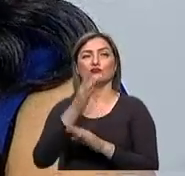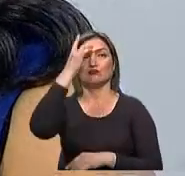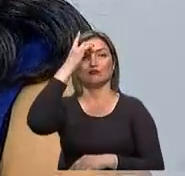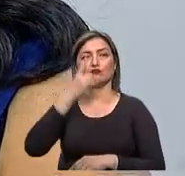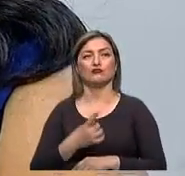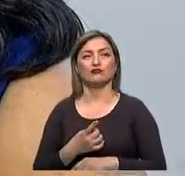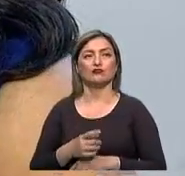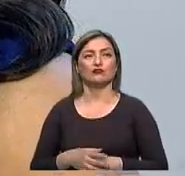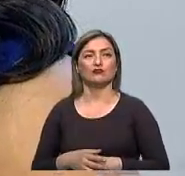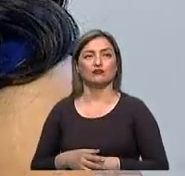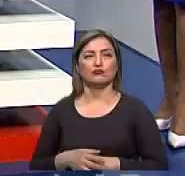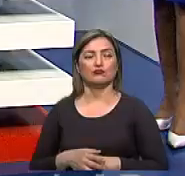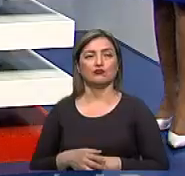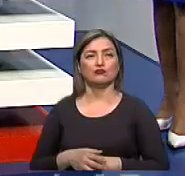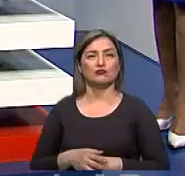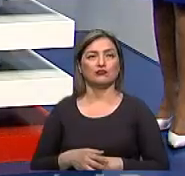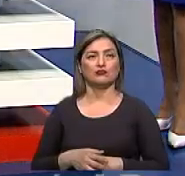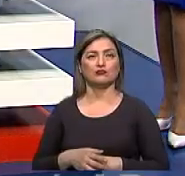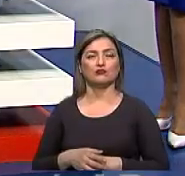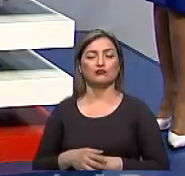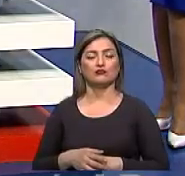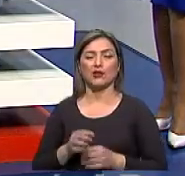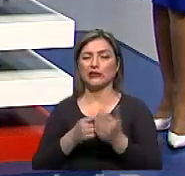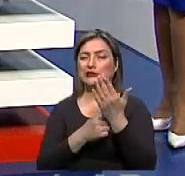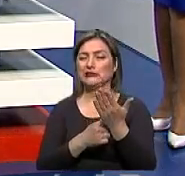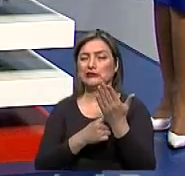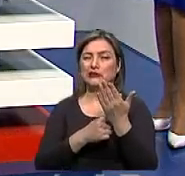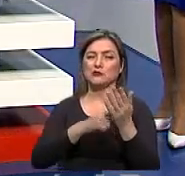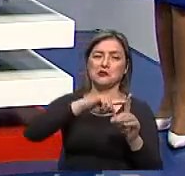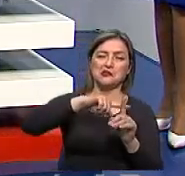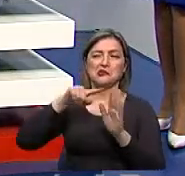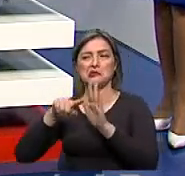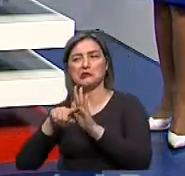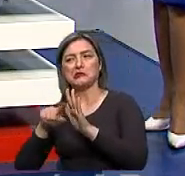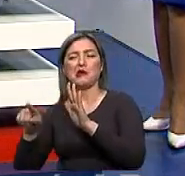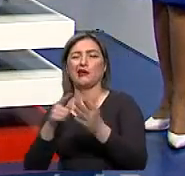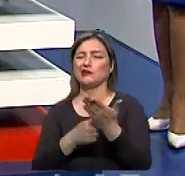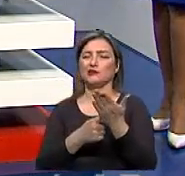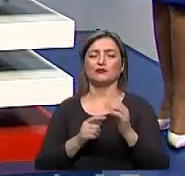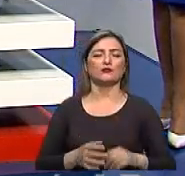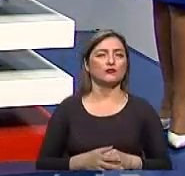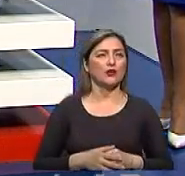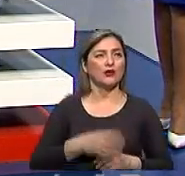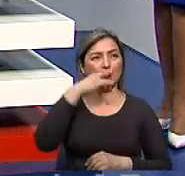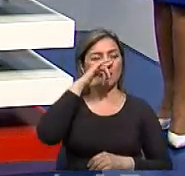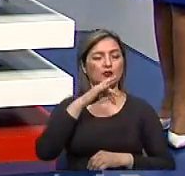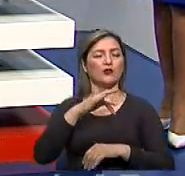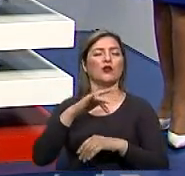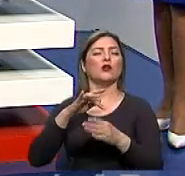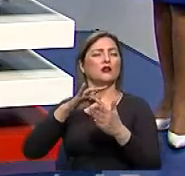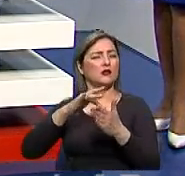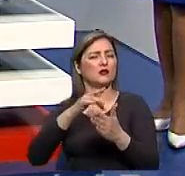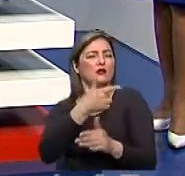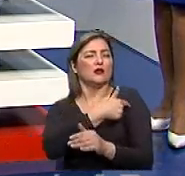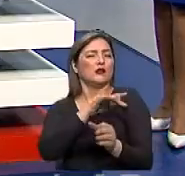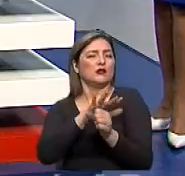tomar esa decisión y analizar los pro y los contra. Steffi, ¿y hay tal vez algún riesgo de vacunar a los niños contra el